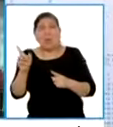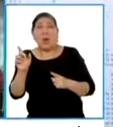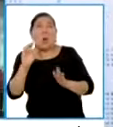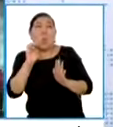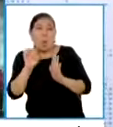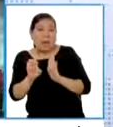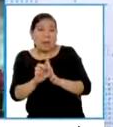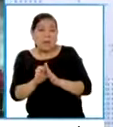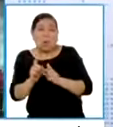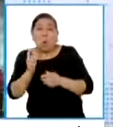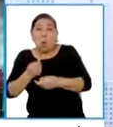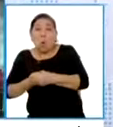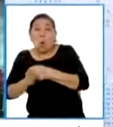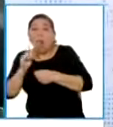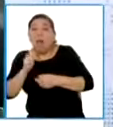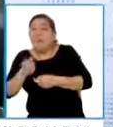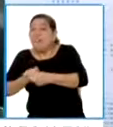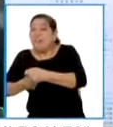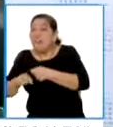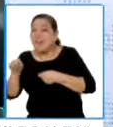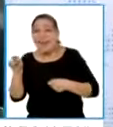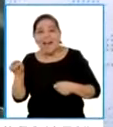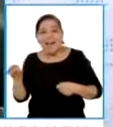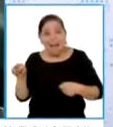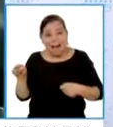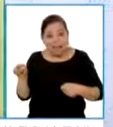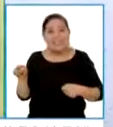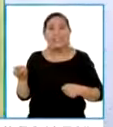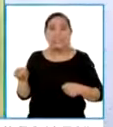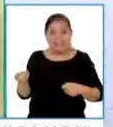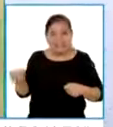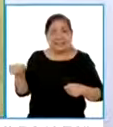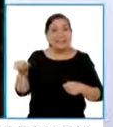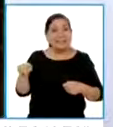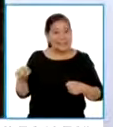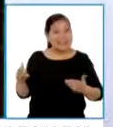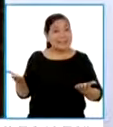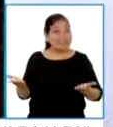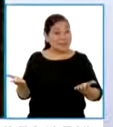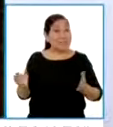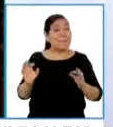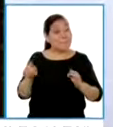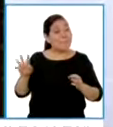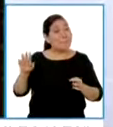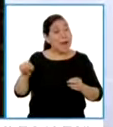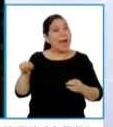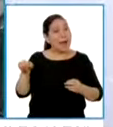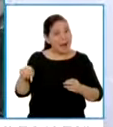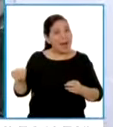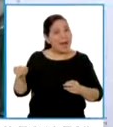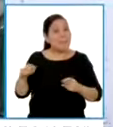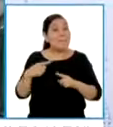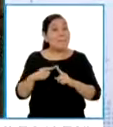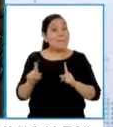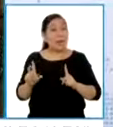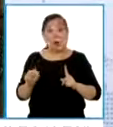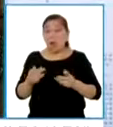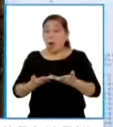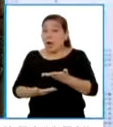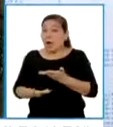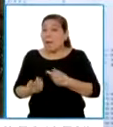público que estaba negociando la vacuna, ahí se pueden configurar determinados delitos. Si se trata de un funcionario que no